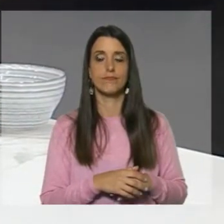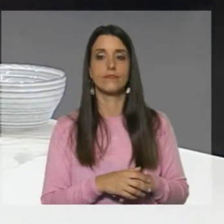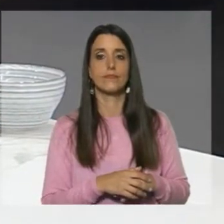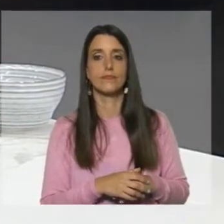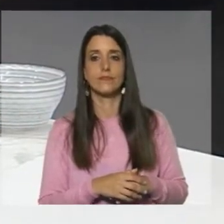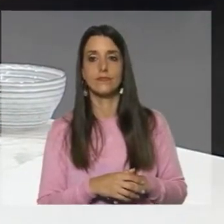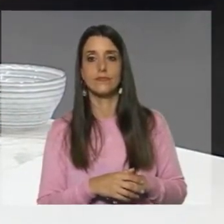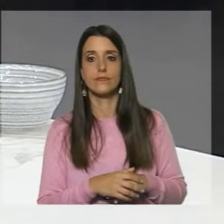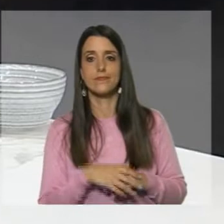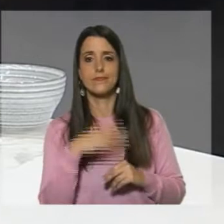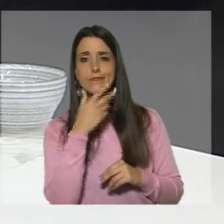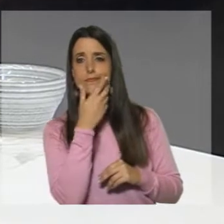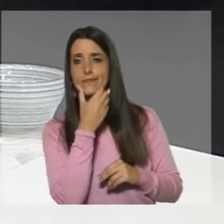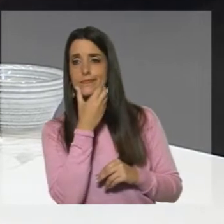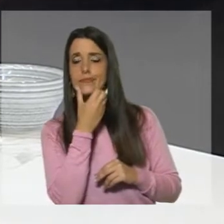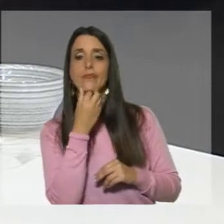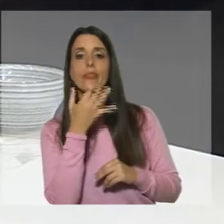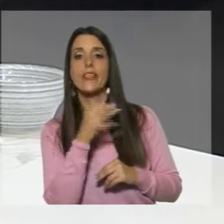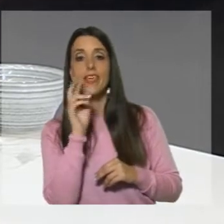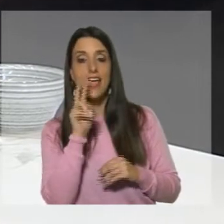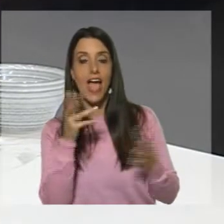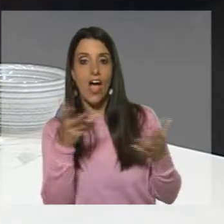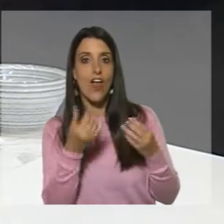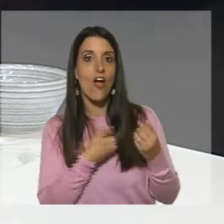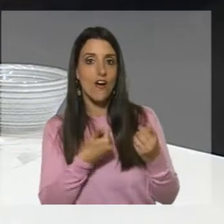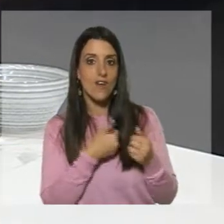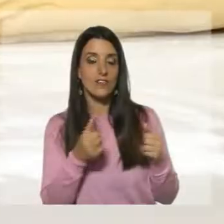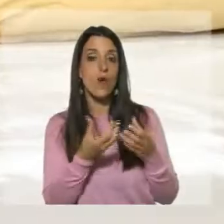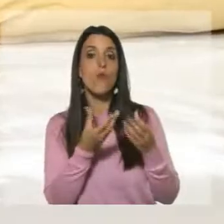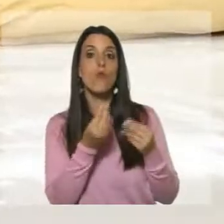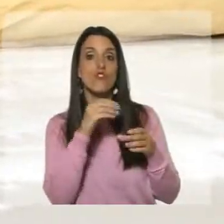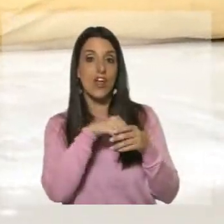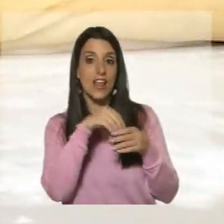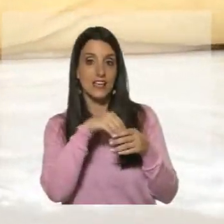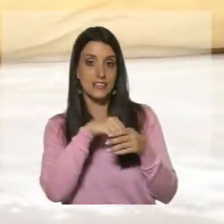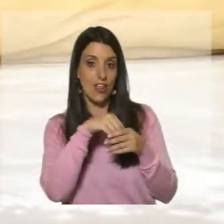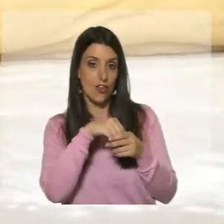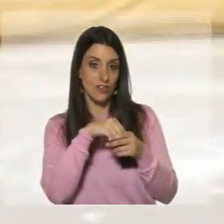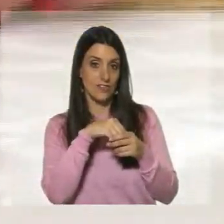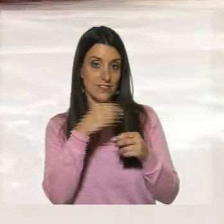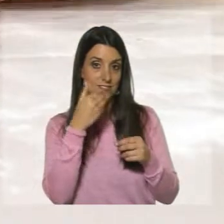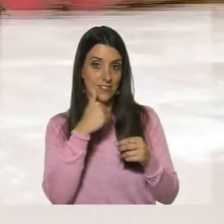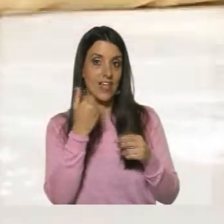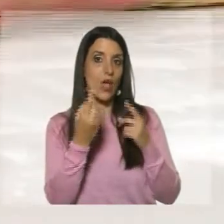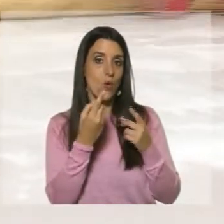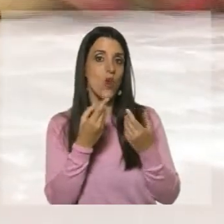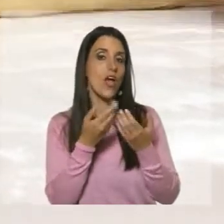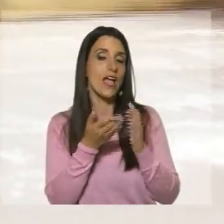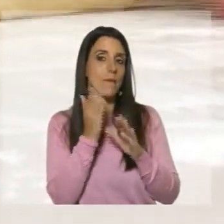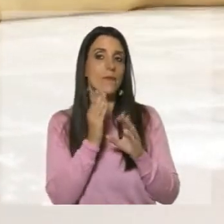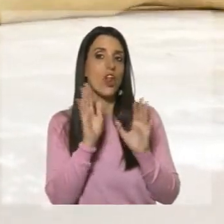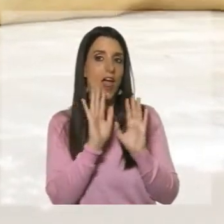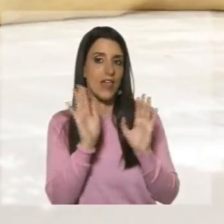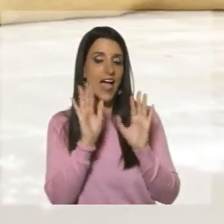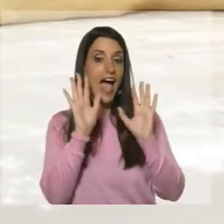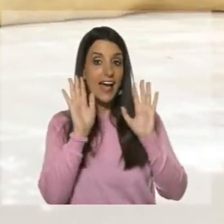Ahí ya lo tenemos. Bien. Mirá lo que va a venir acá. Ah, mucho relleno. Ahí vas a tener todo relleno. Se te van a escapar algunos, ah, pero no pasa ¿y ahí nada. ¿Qué hacemos? Lo